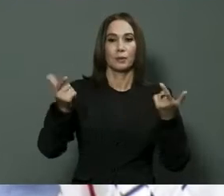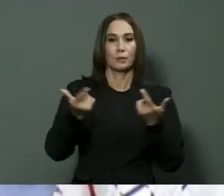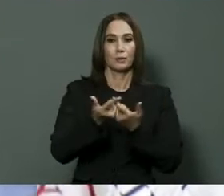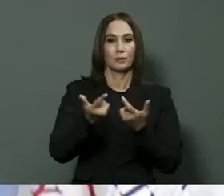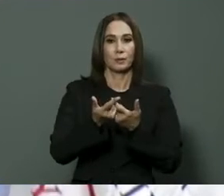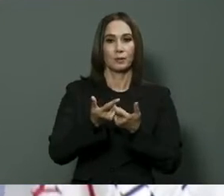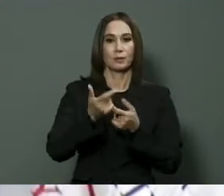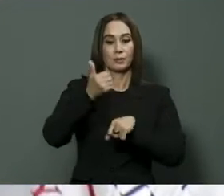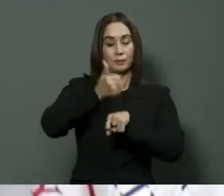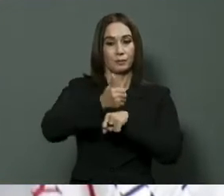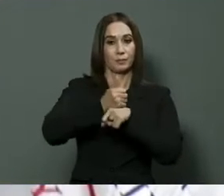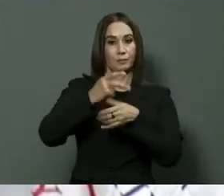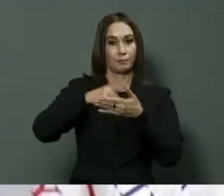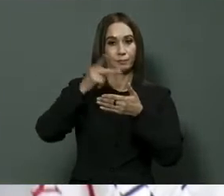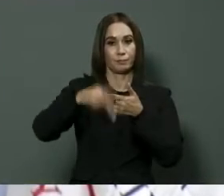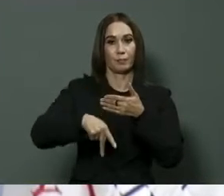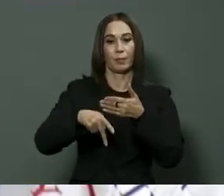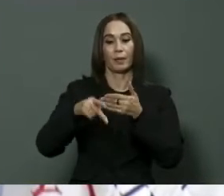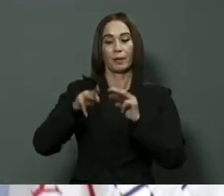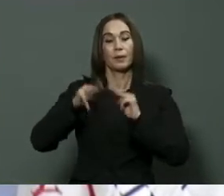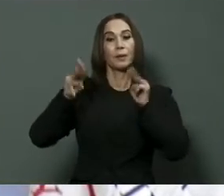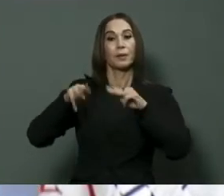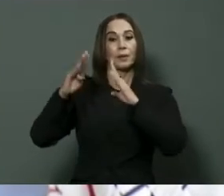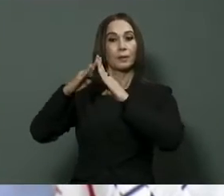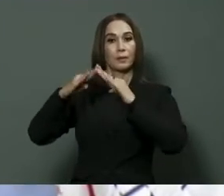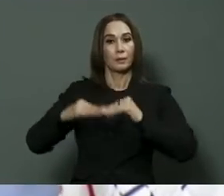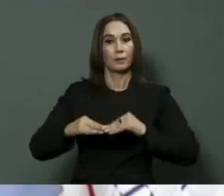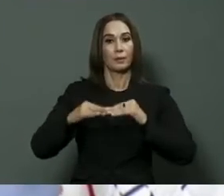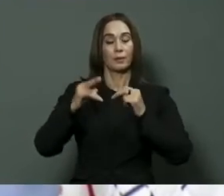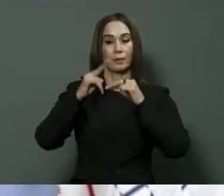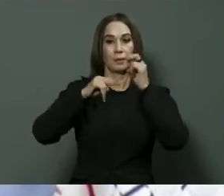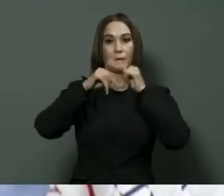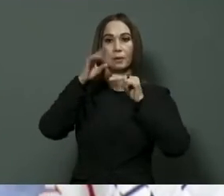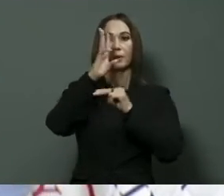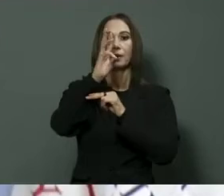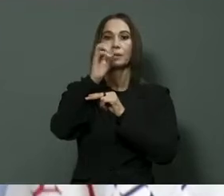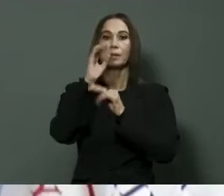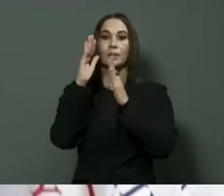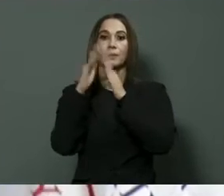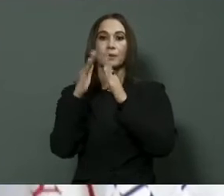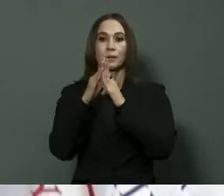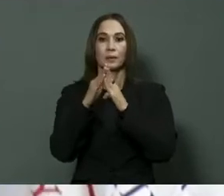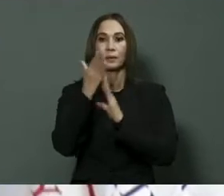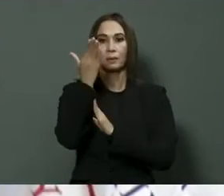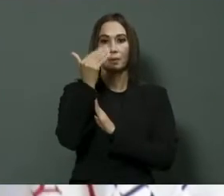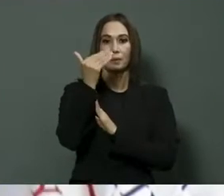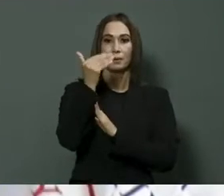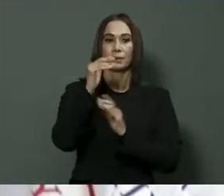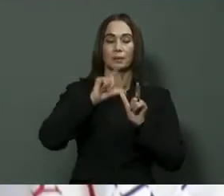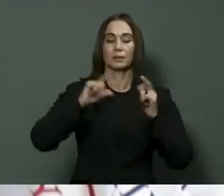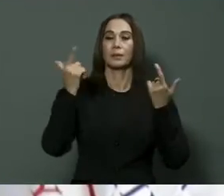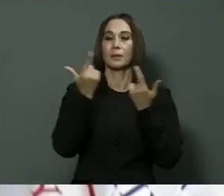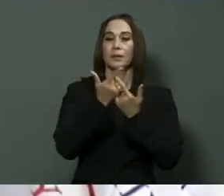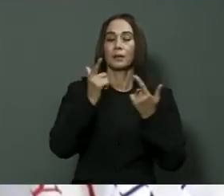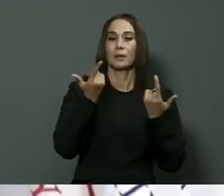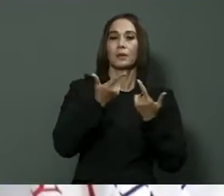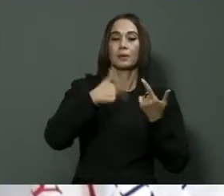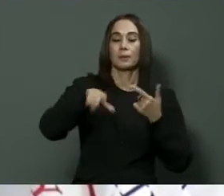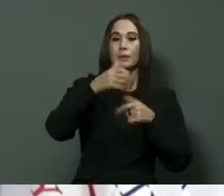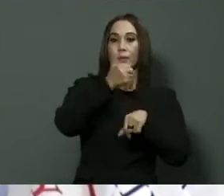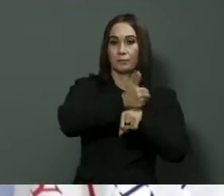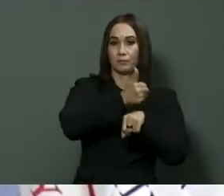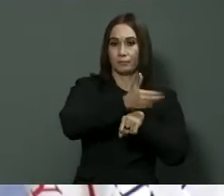a intervenir. El Ministerio de la Vivienda va a realizar la reparación de 60 viviendas, 15 en cada uno de los barrios a